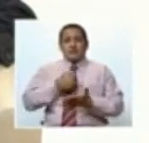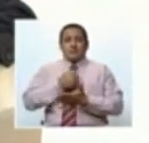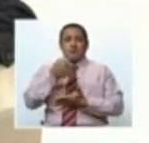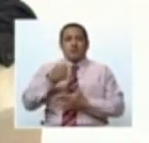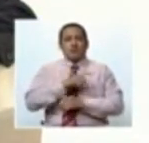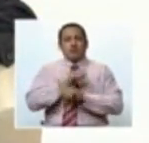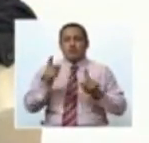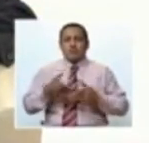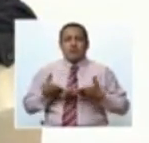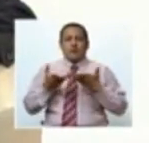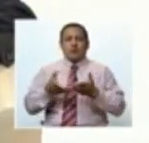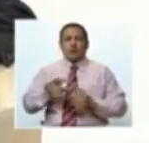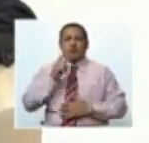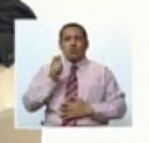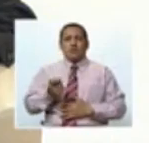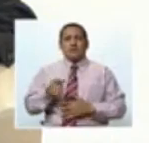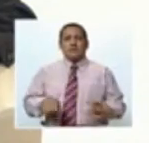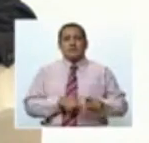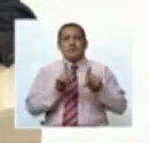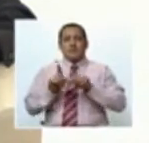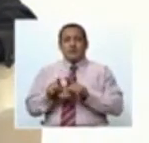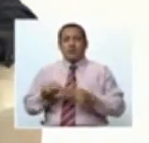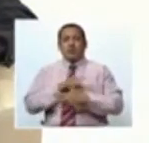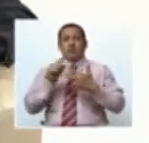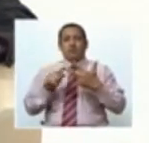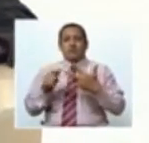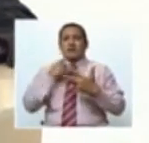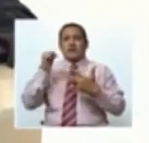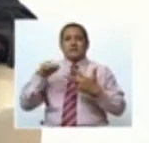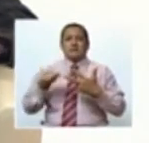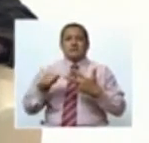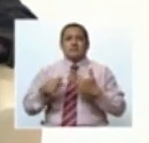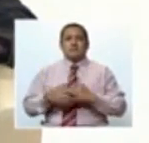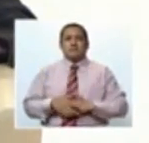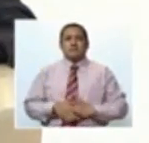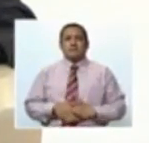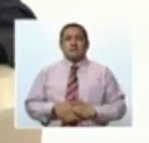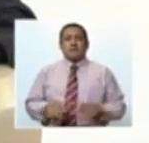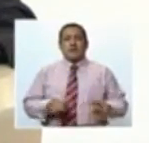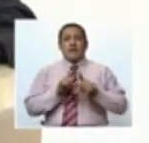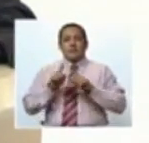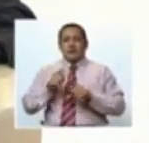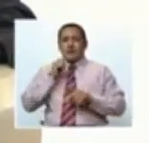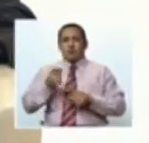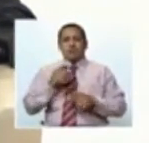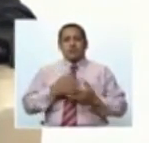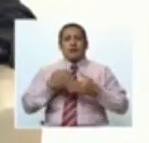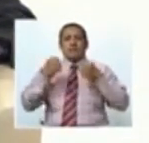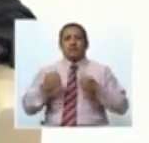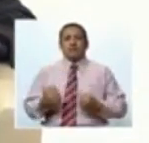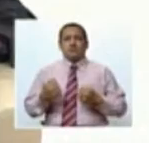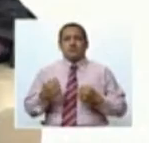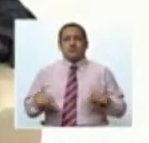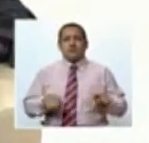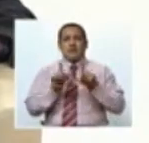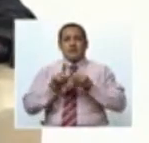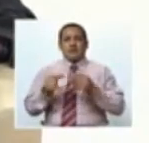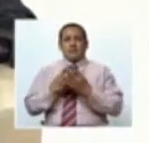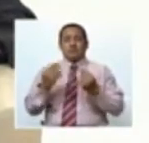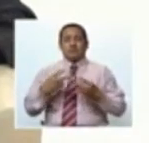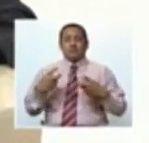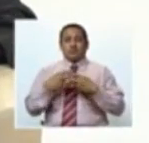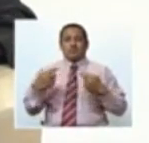esa indemnización no debió darle al juez y los otros 3 consideran que sí. Así que es una posición,